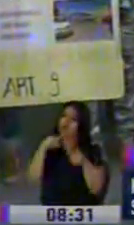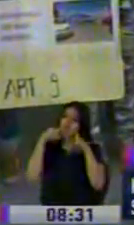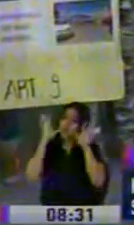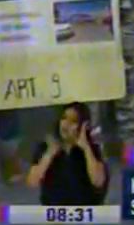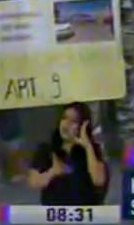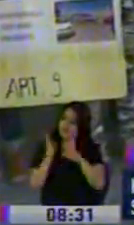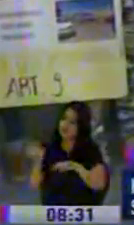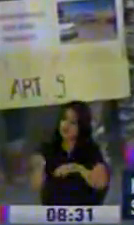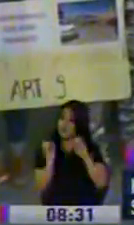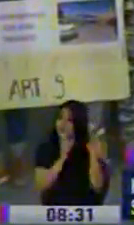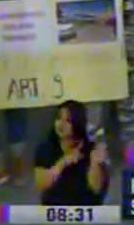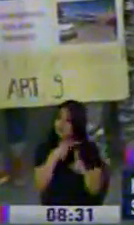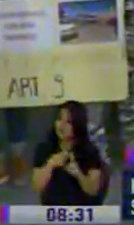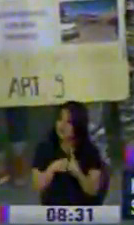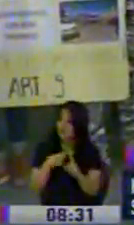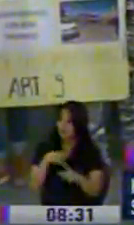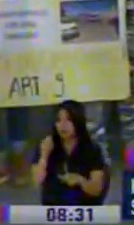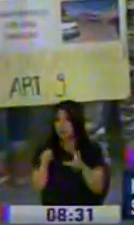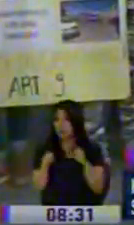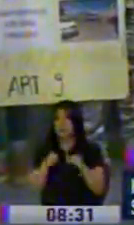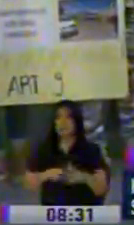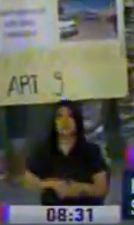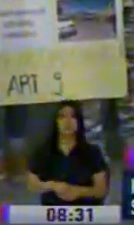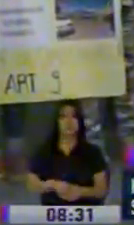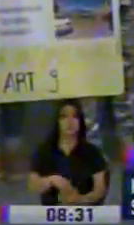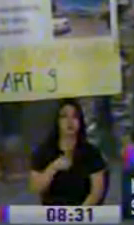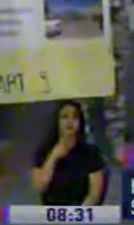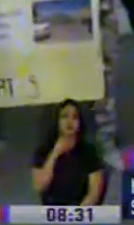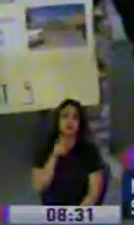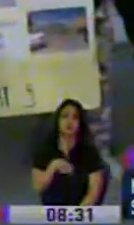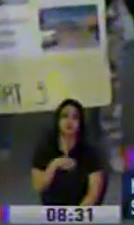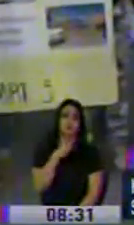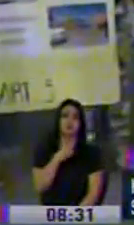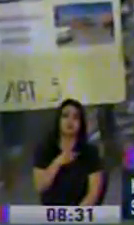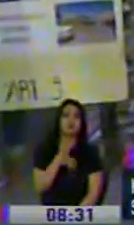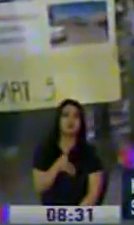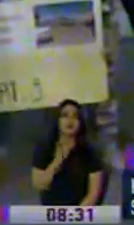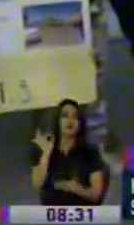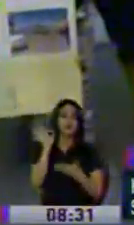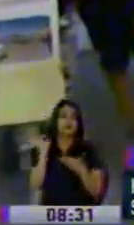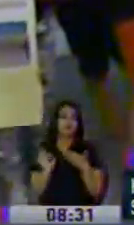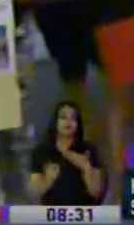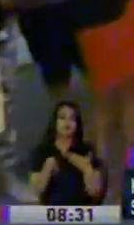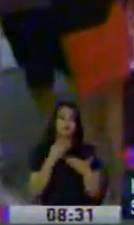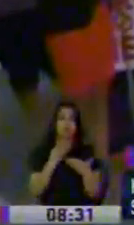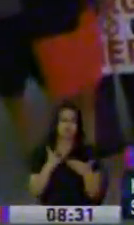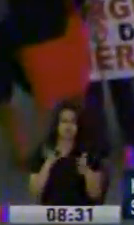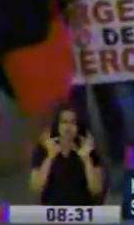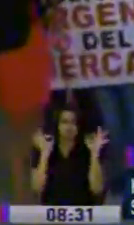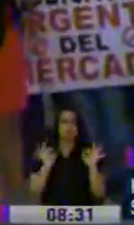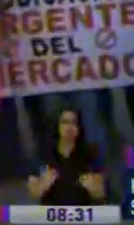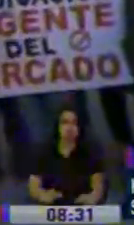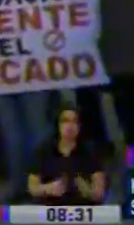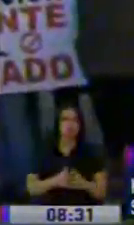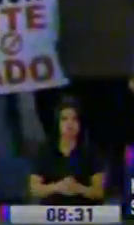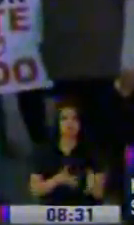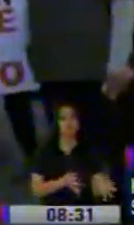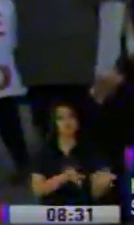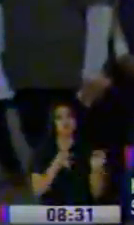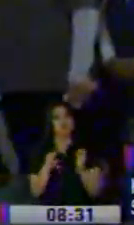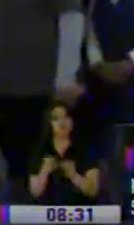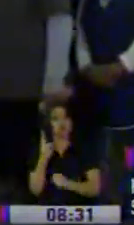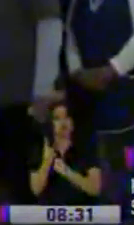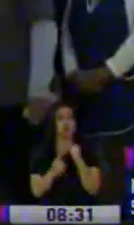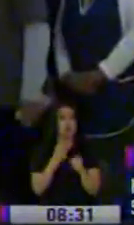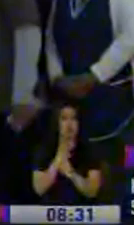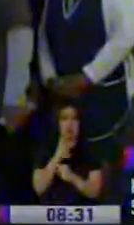¿Ustedes qué les han dicho? La verdad, a nosotros nos dicen que no hay presupuesto y que esto se va a alargar entre un